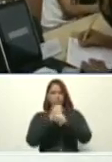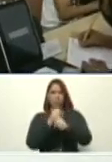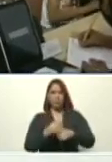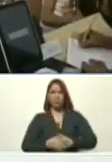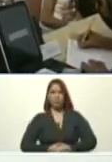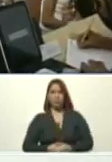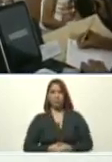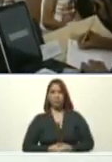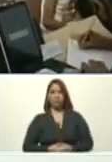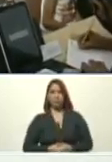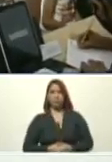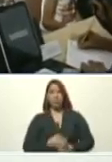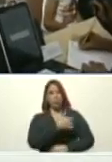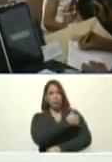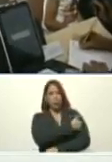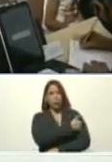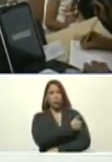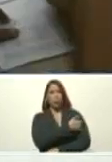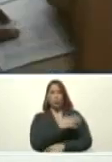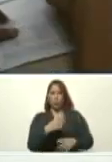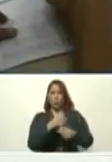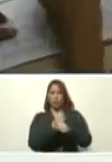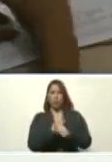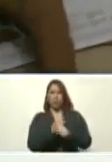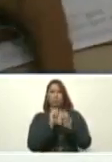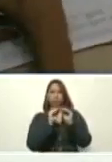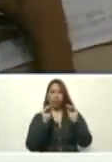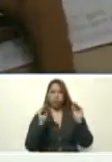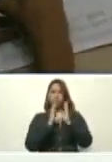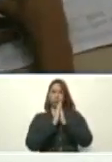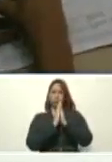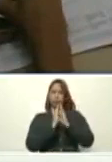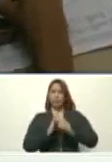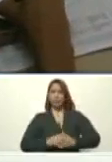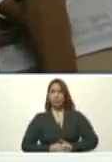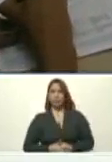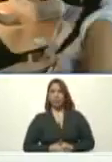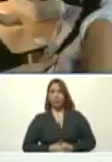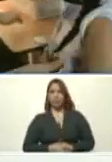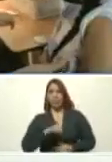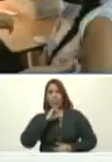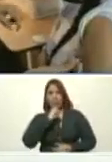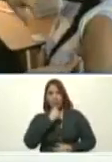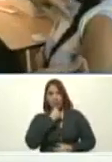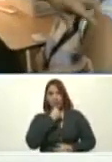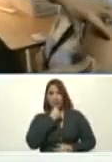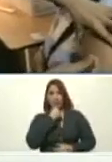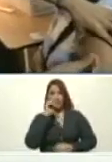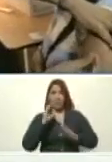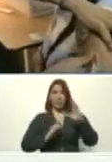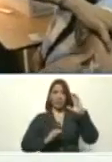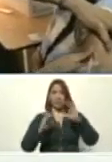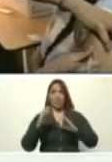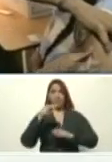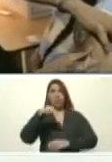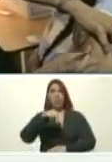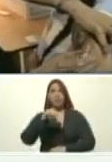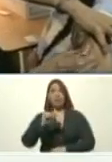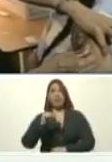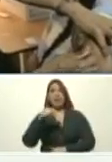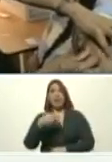y se pone su vacuna confiado. Entonces yo le hago un llamado. La clave, el científico Nahum